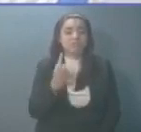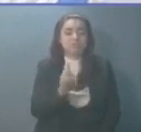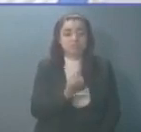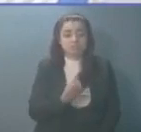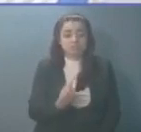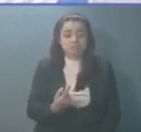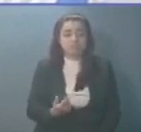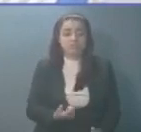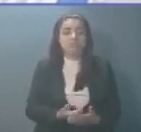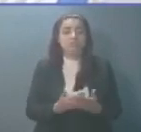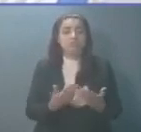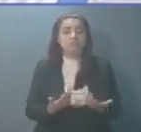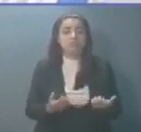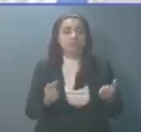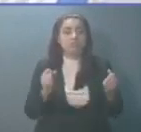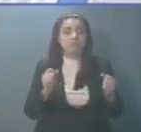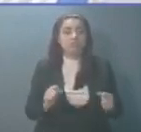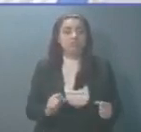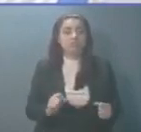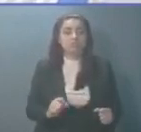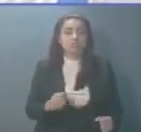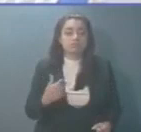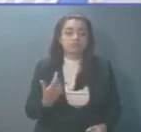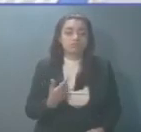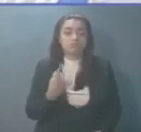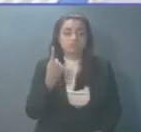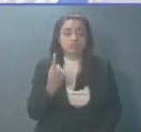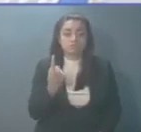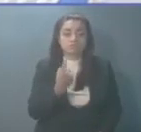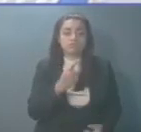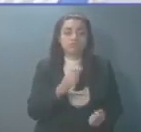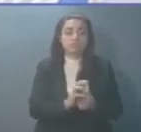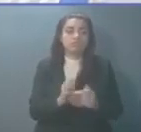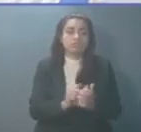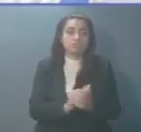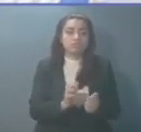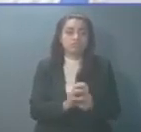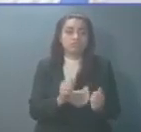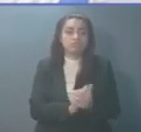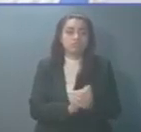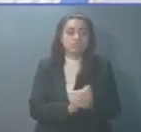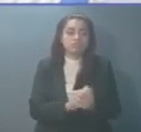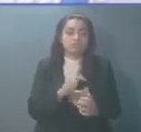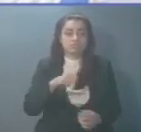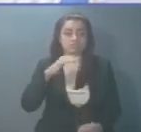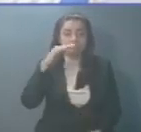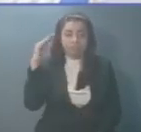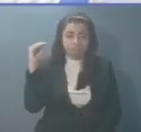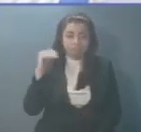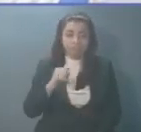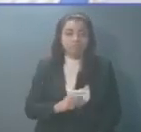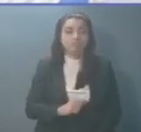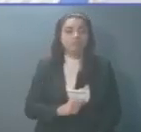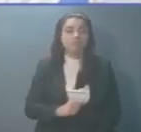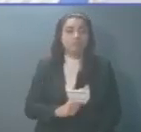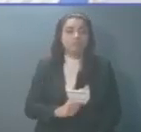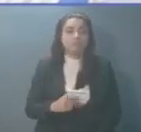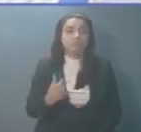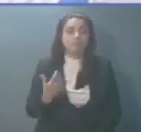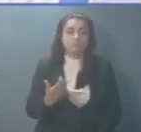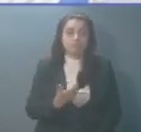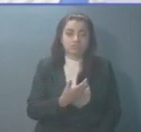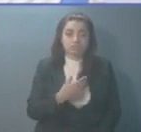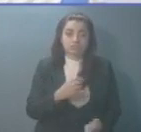crearon para distraer la atención de los problemas reales del país, que son